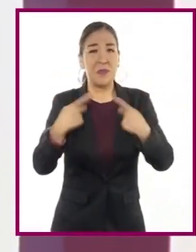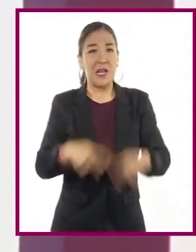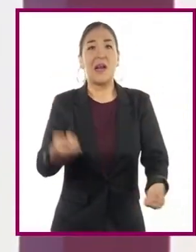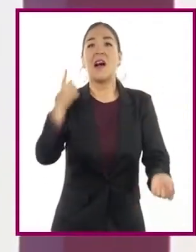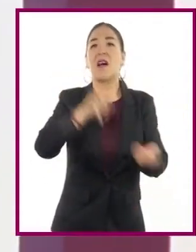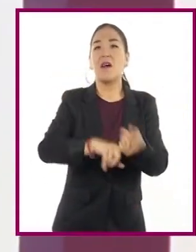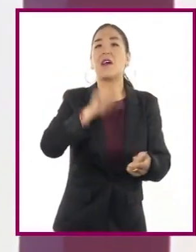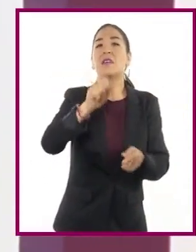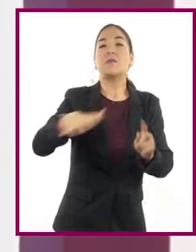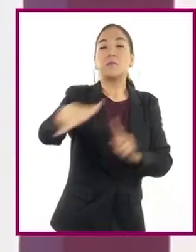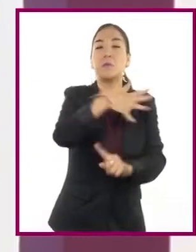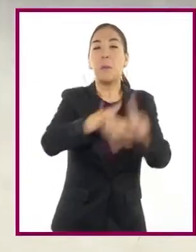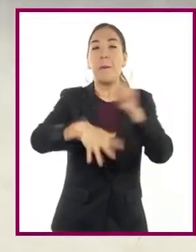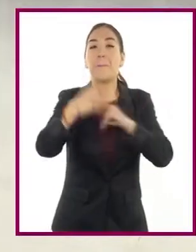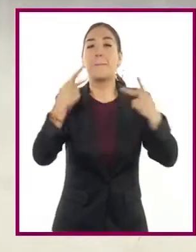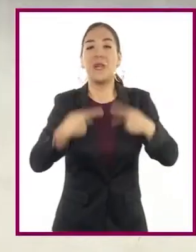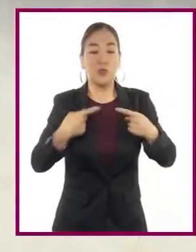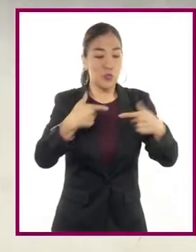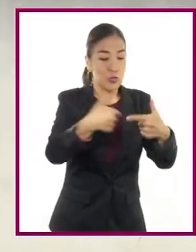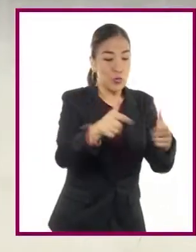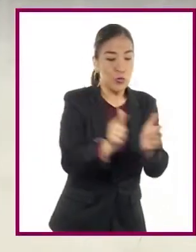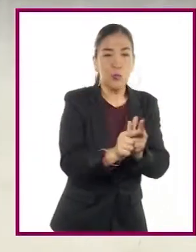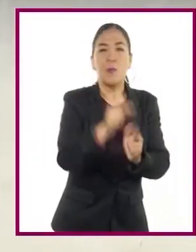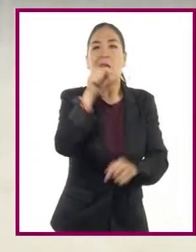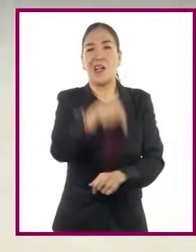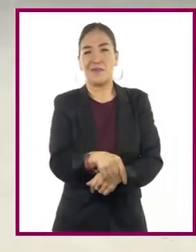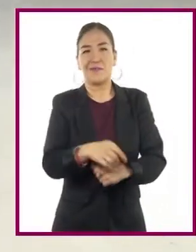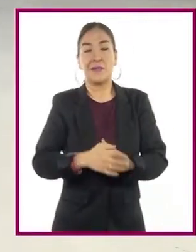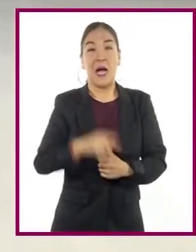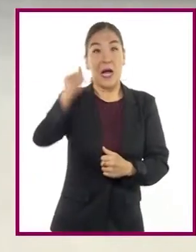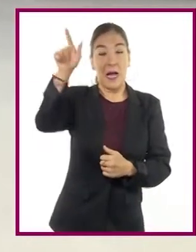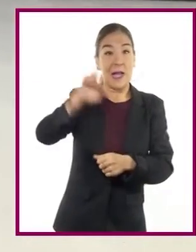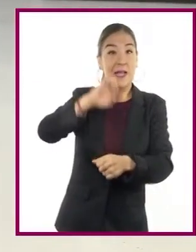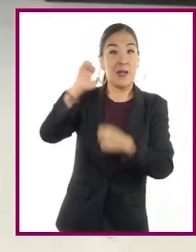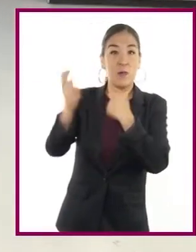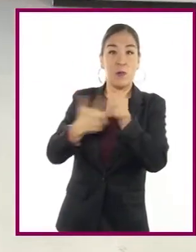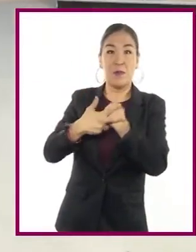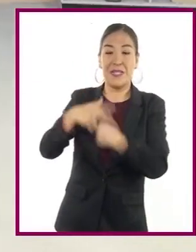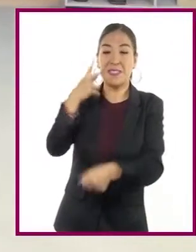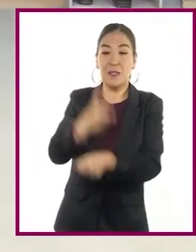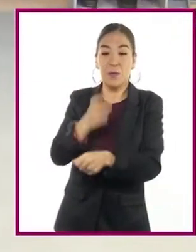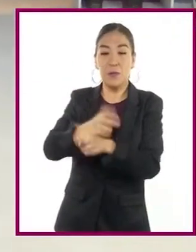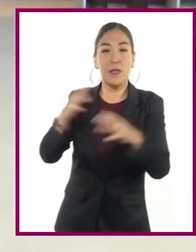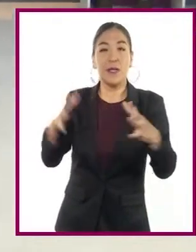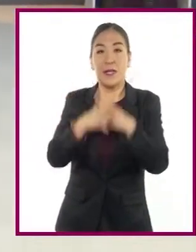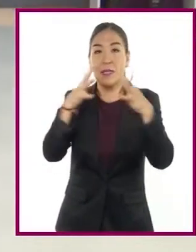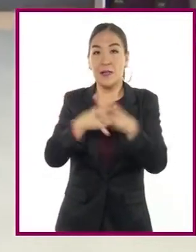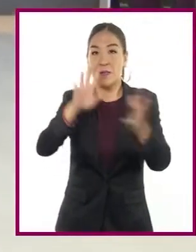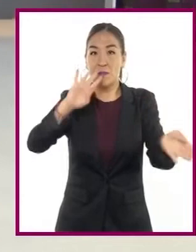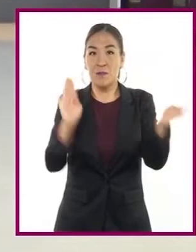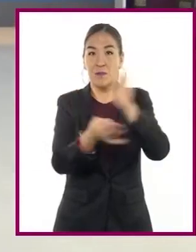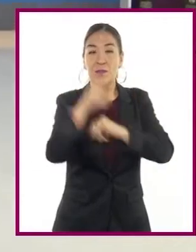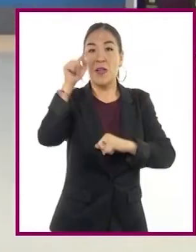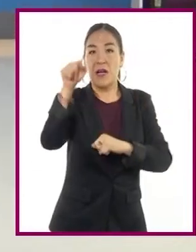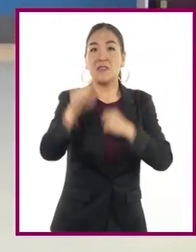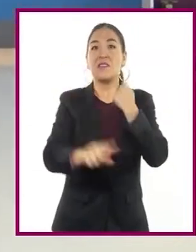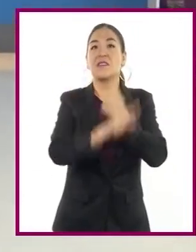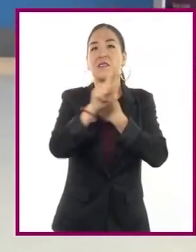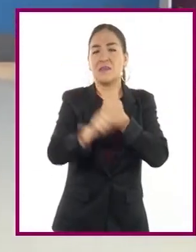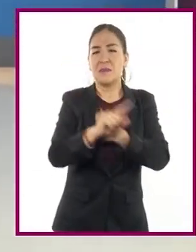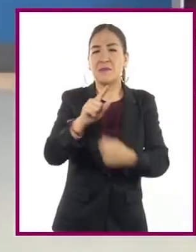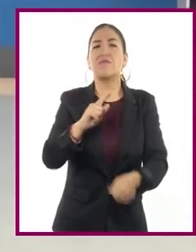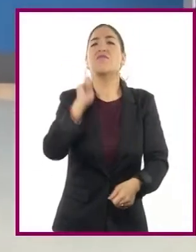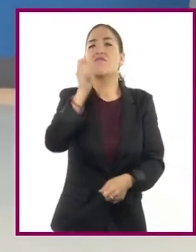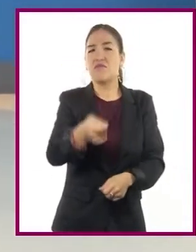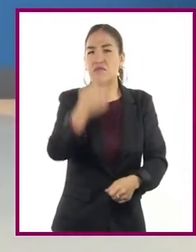de un sector de la población. En Europa, durante la Segunda Guerra Mundial, estos crímenes se realizaron